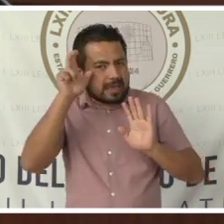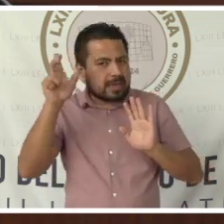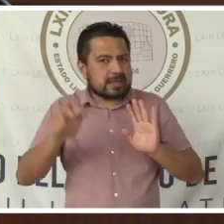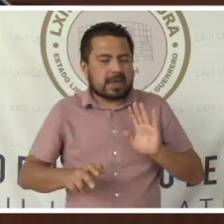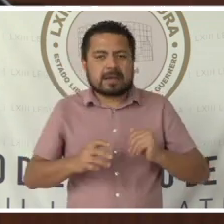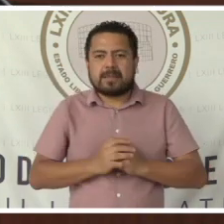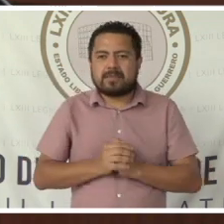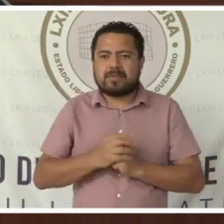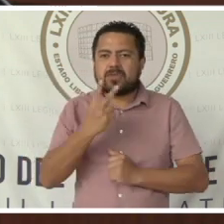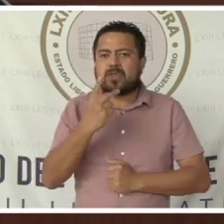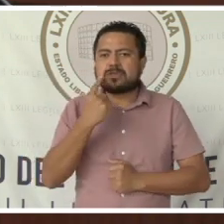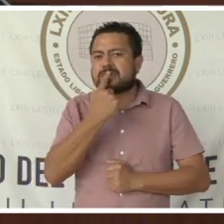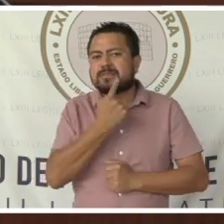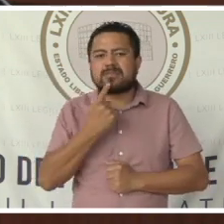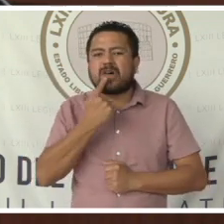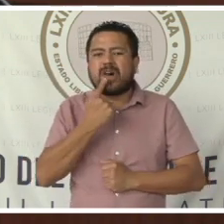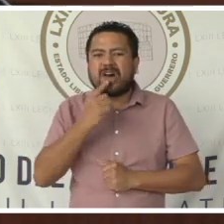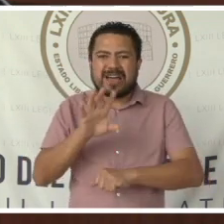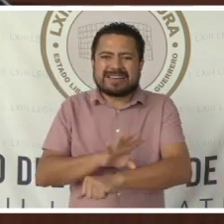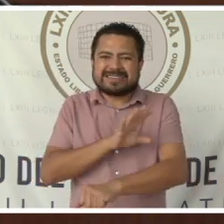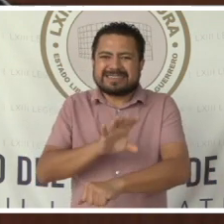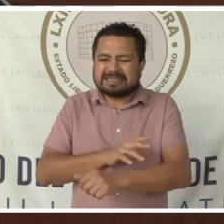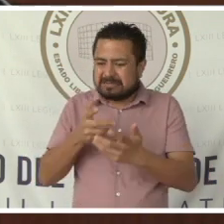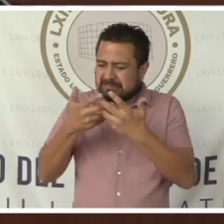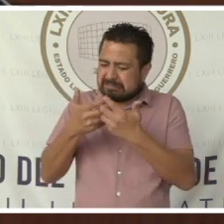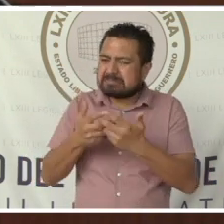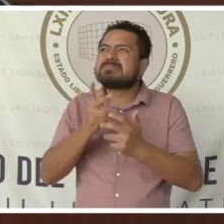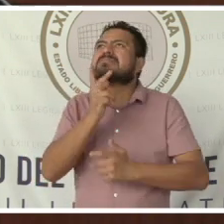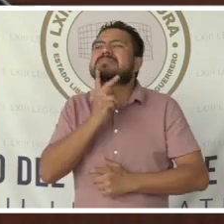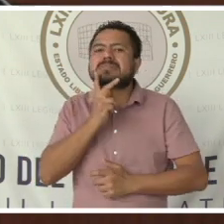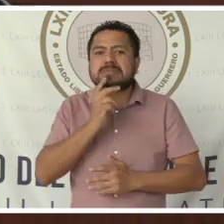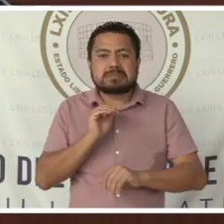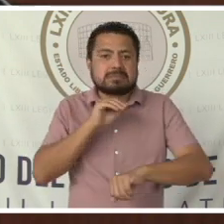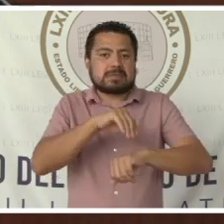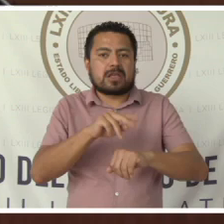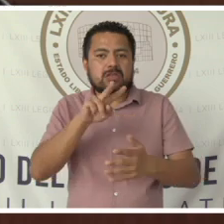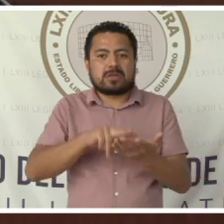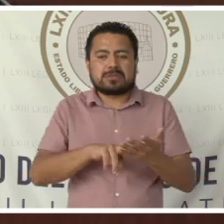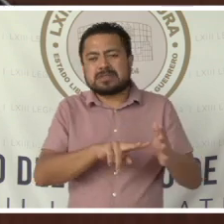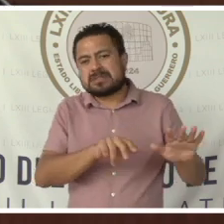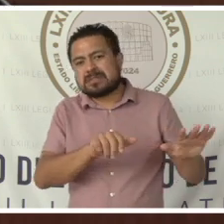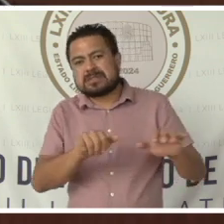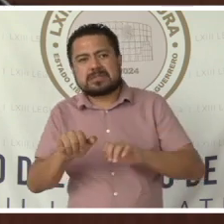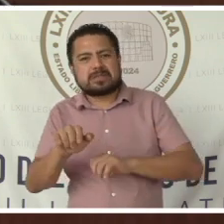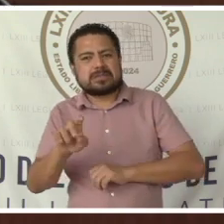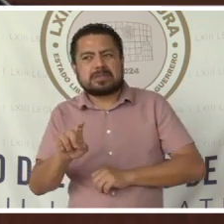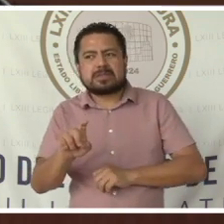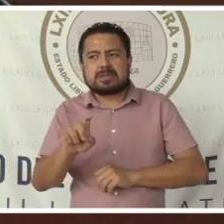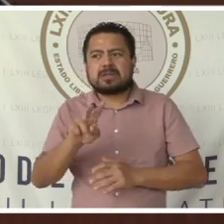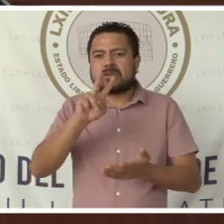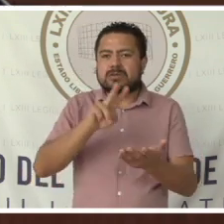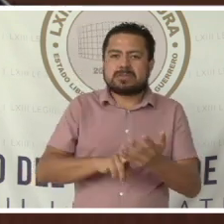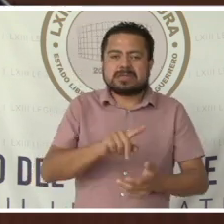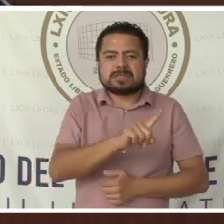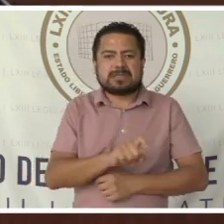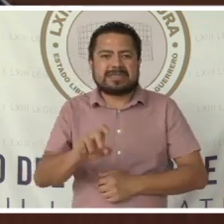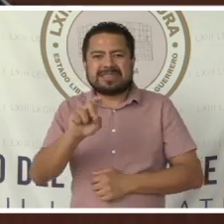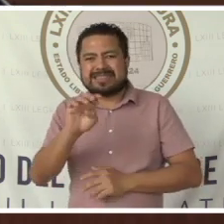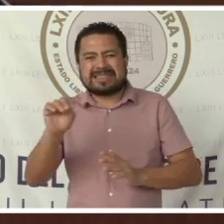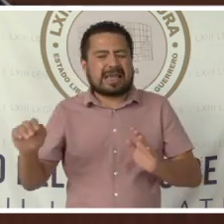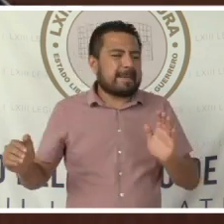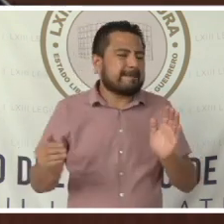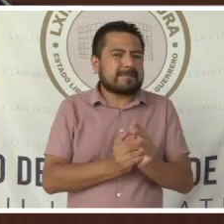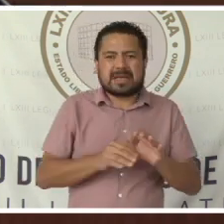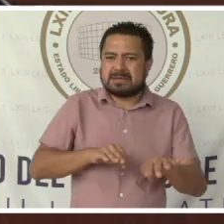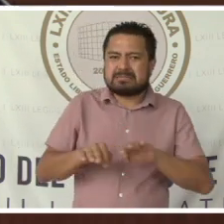la refinería de dos bocas ha generado cerca de 2.130 de mil ciento treinta mil